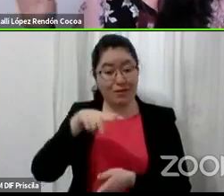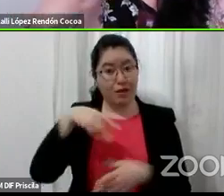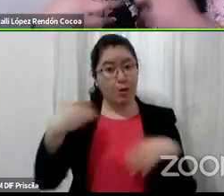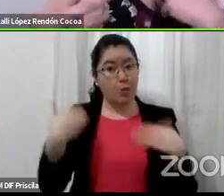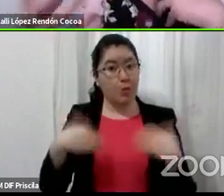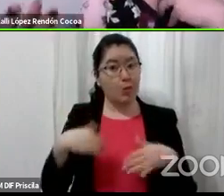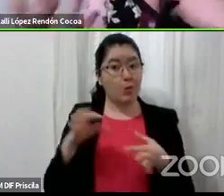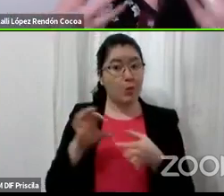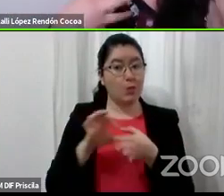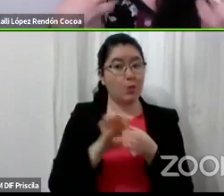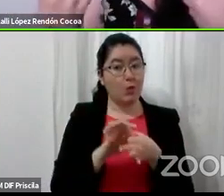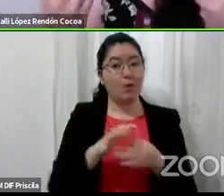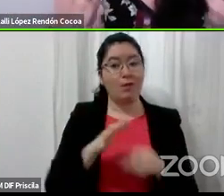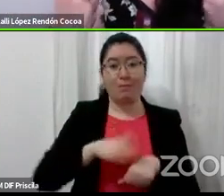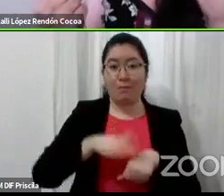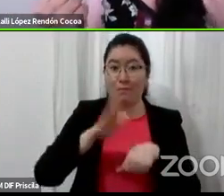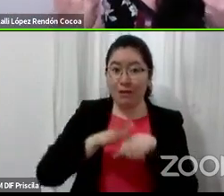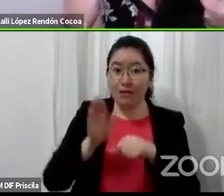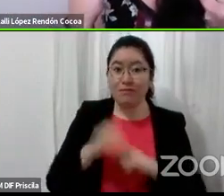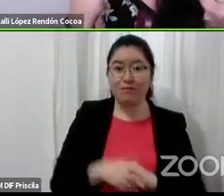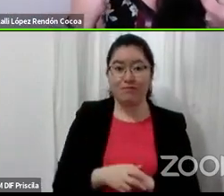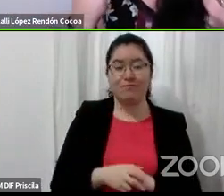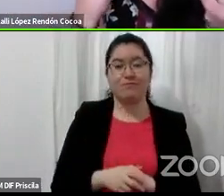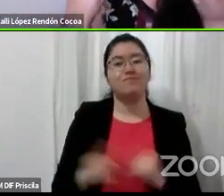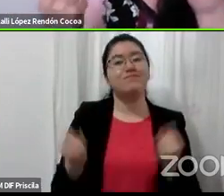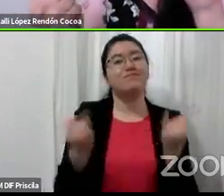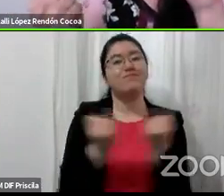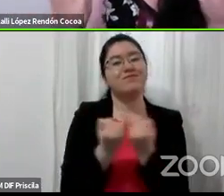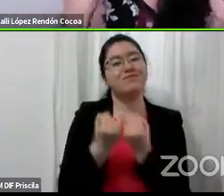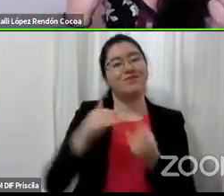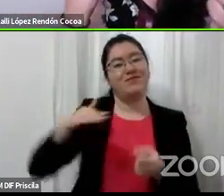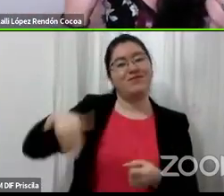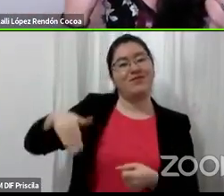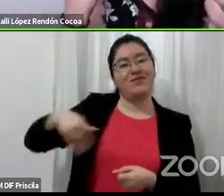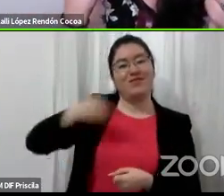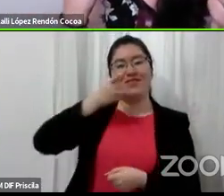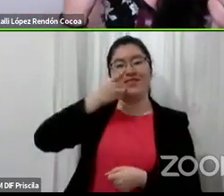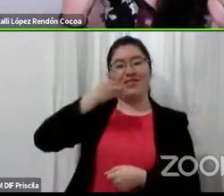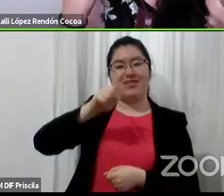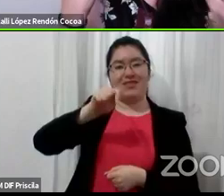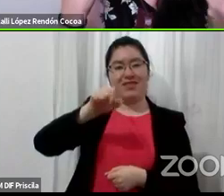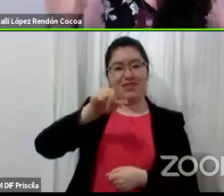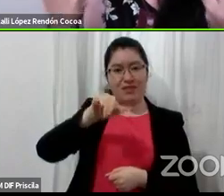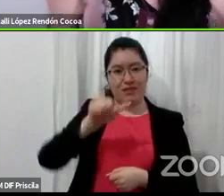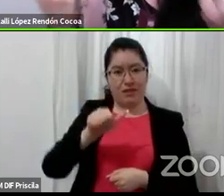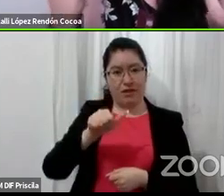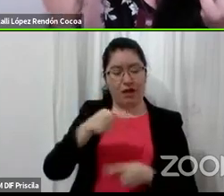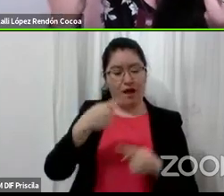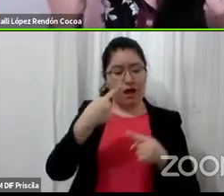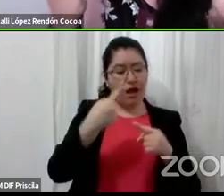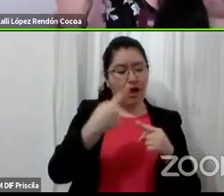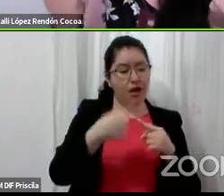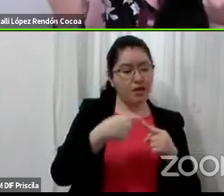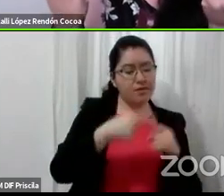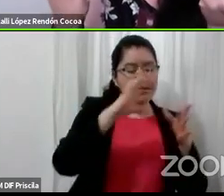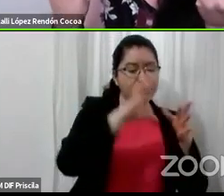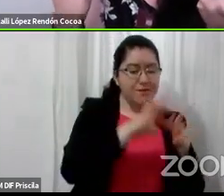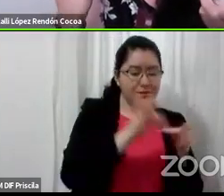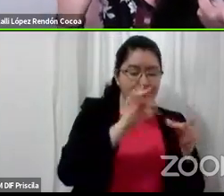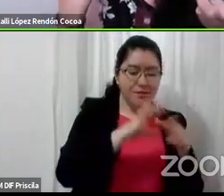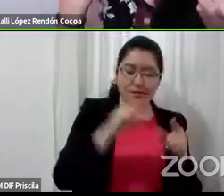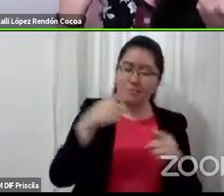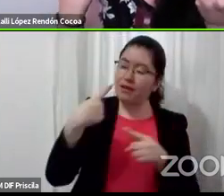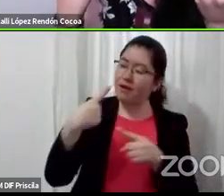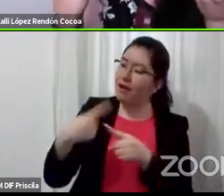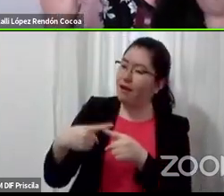Y siempre cambiar, justo lo que decía ahorita Tania, quién habla y quién escucha, eso construye un montón de comunidad,